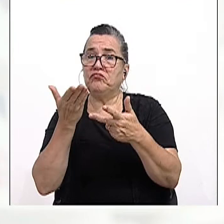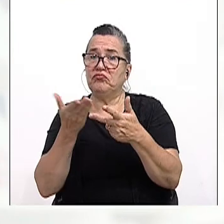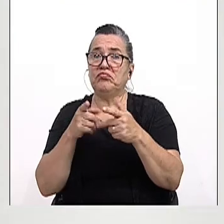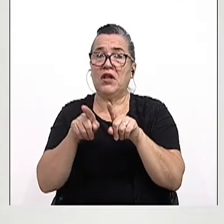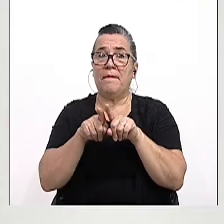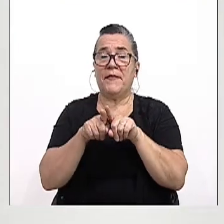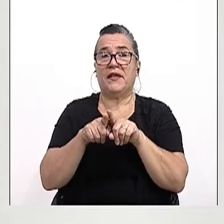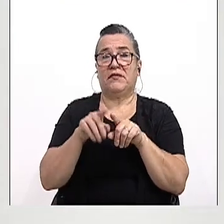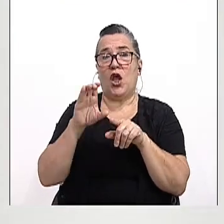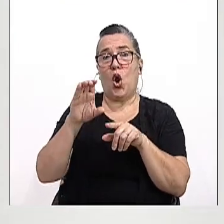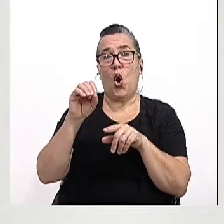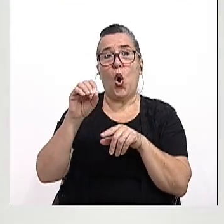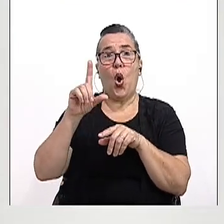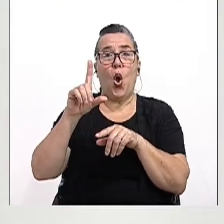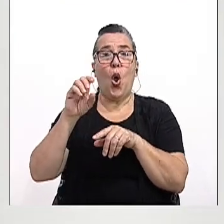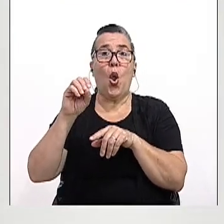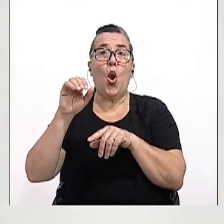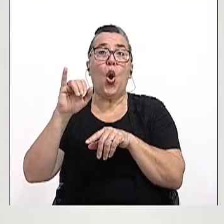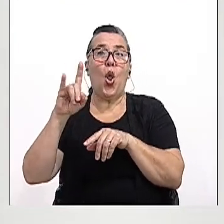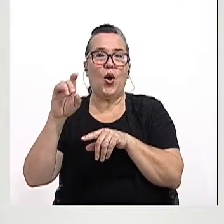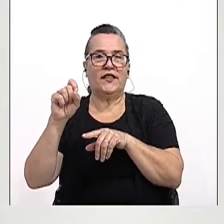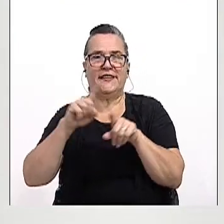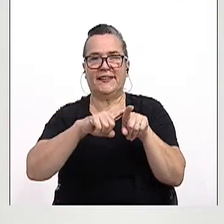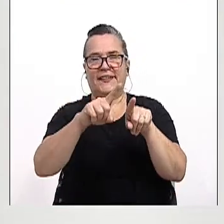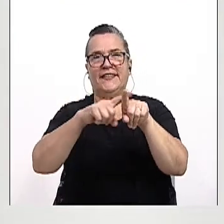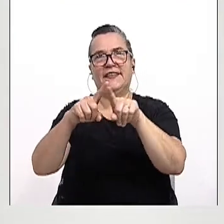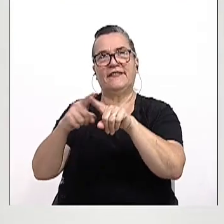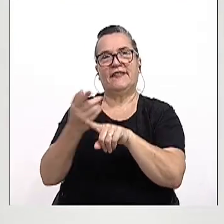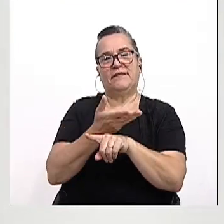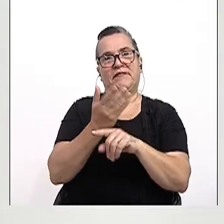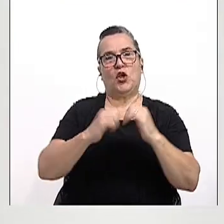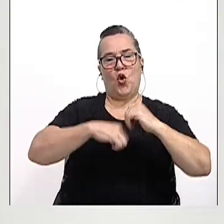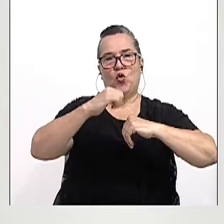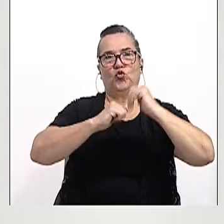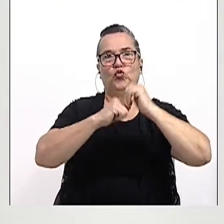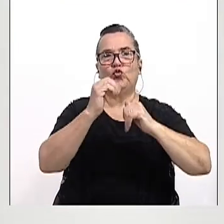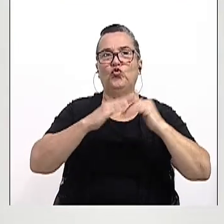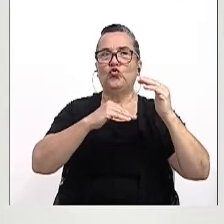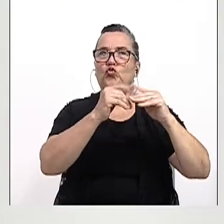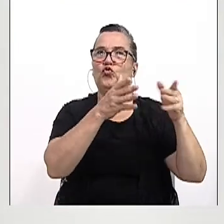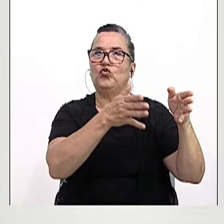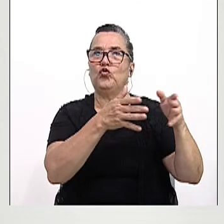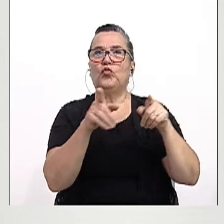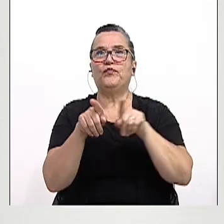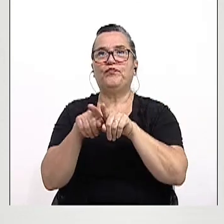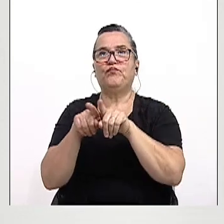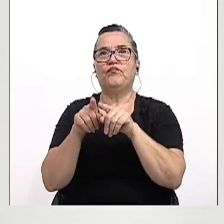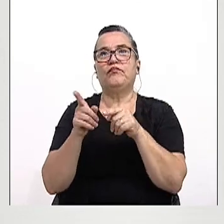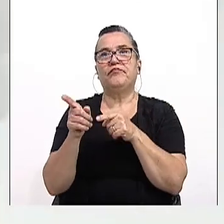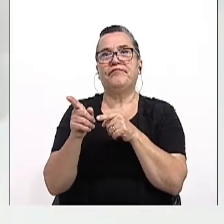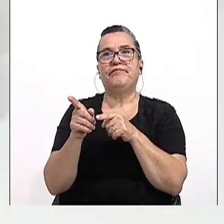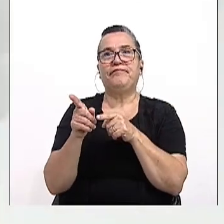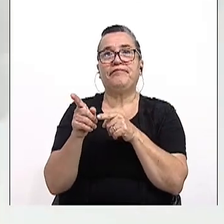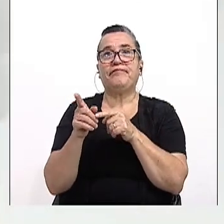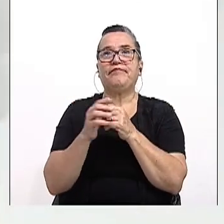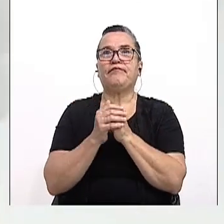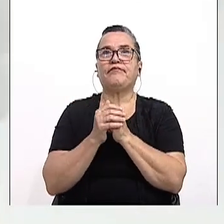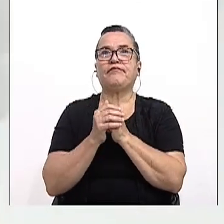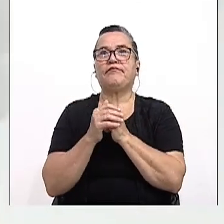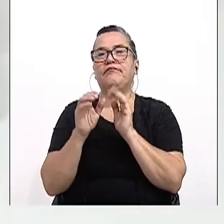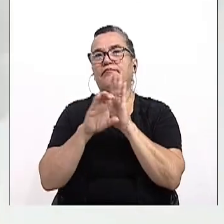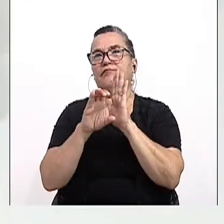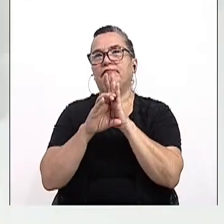de coloides. En diferentes materiales de construcción vemos también ejemplos de